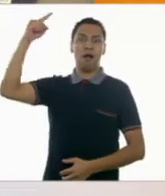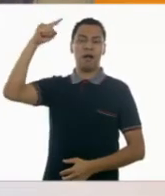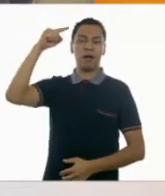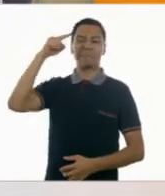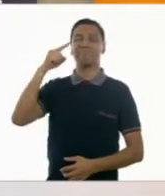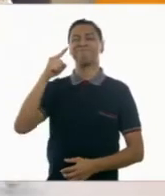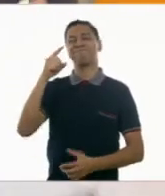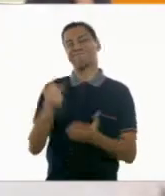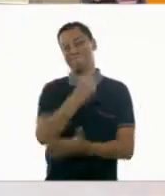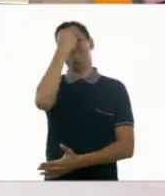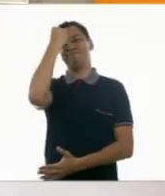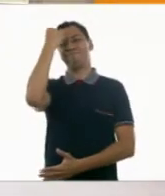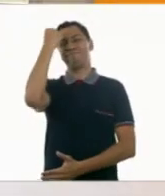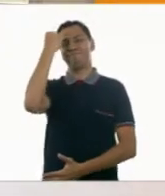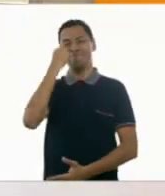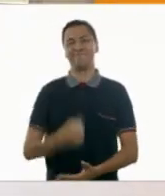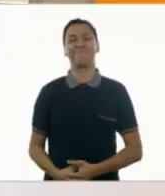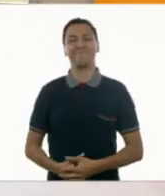Casi. Uf.